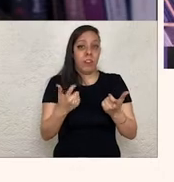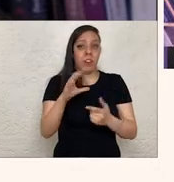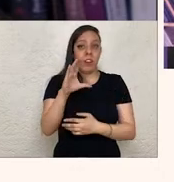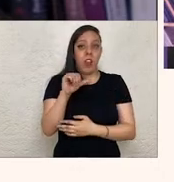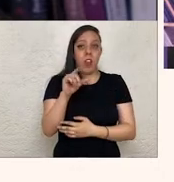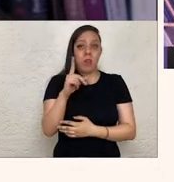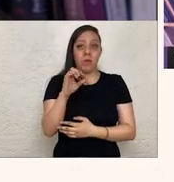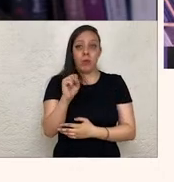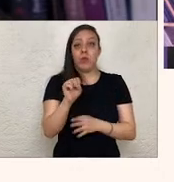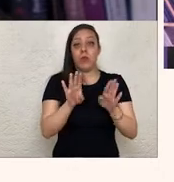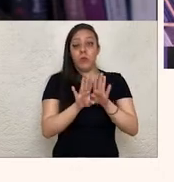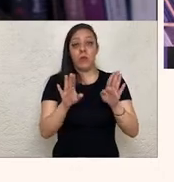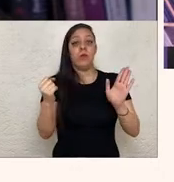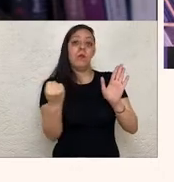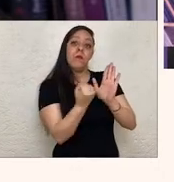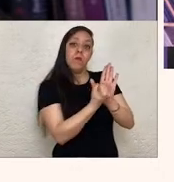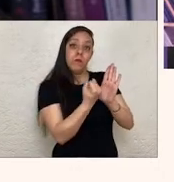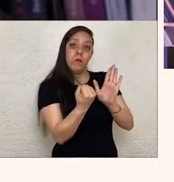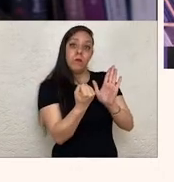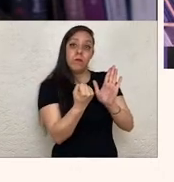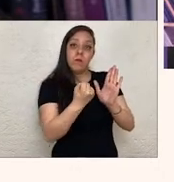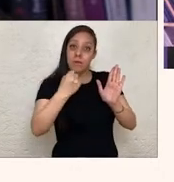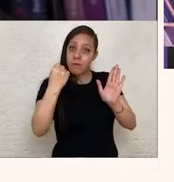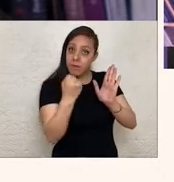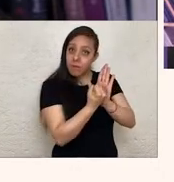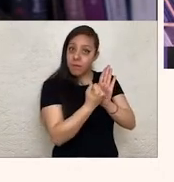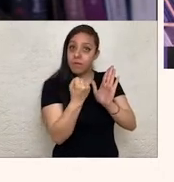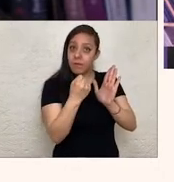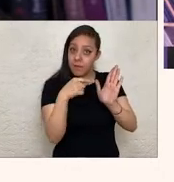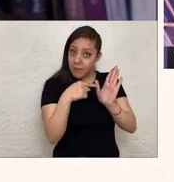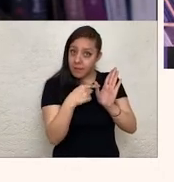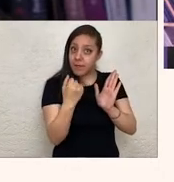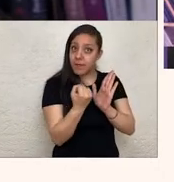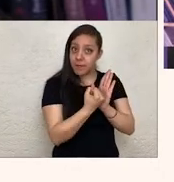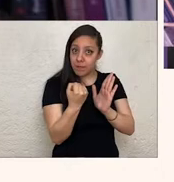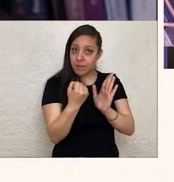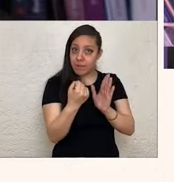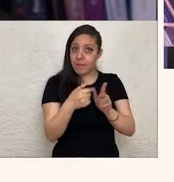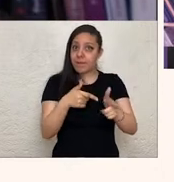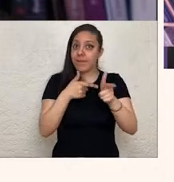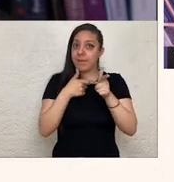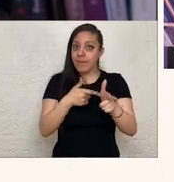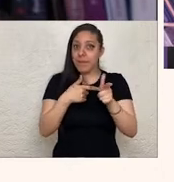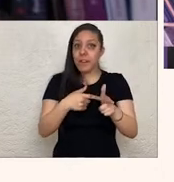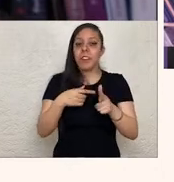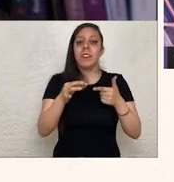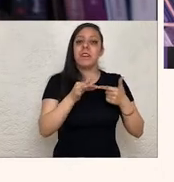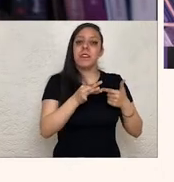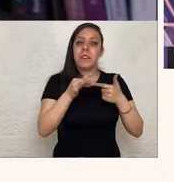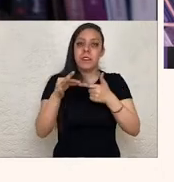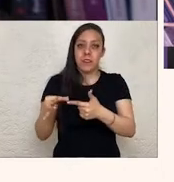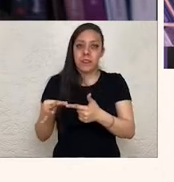decir, esta impronta, ¿no? que nos mantiene